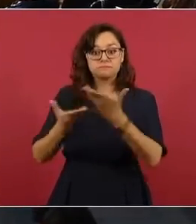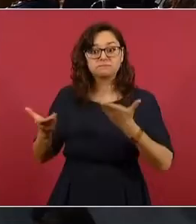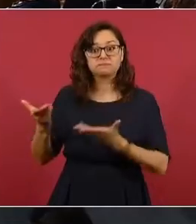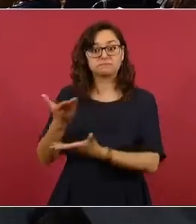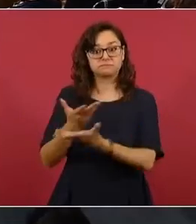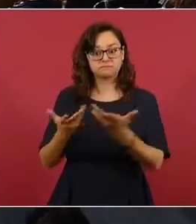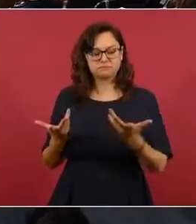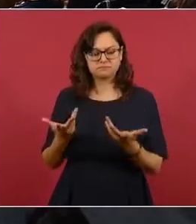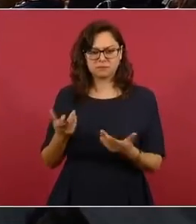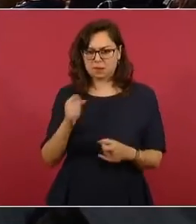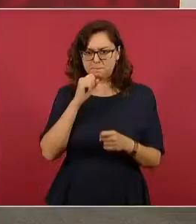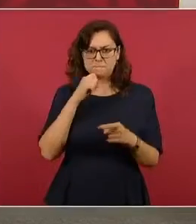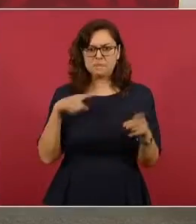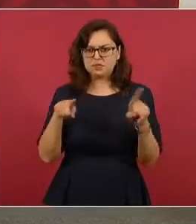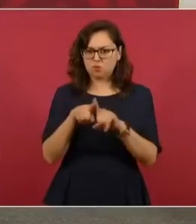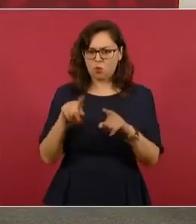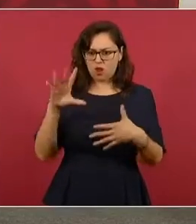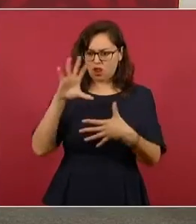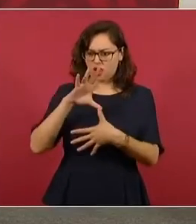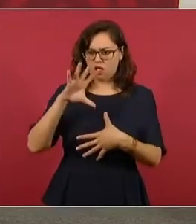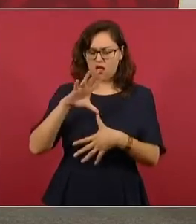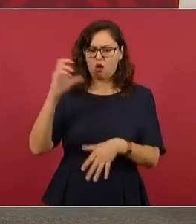se invitó a todos